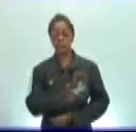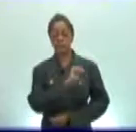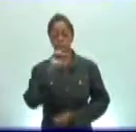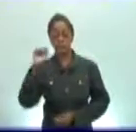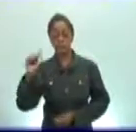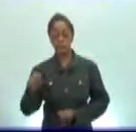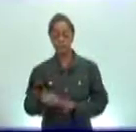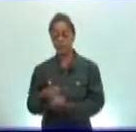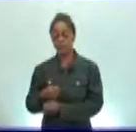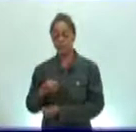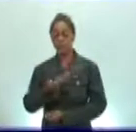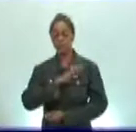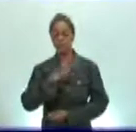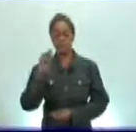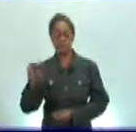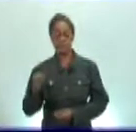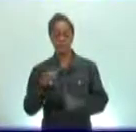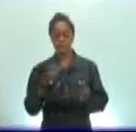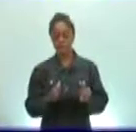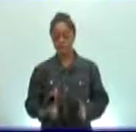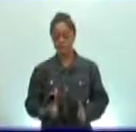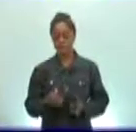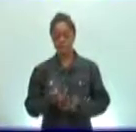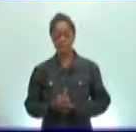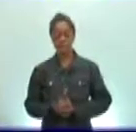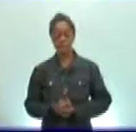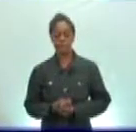lucha revolucionaria en el periodo.